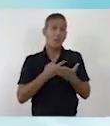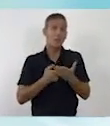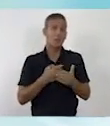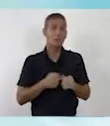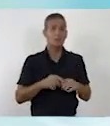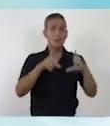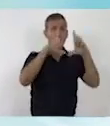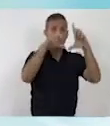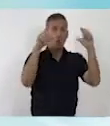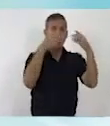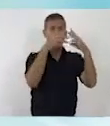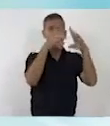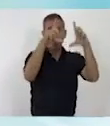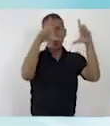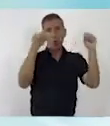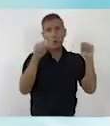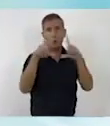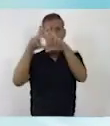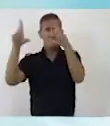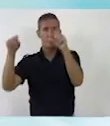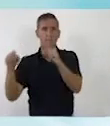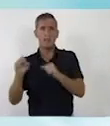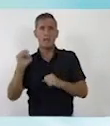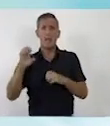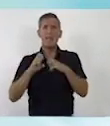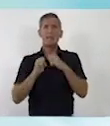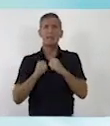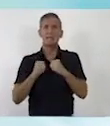Bueno, interpretar los diagramas de energía contra avance de reacción.